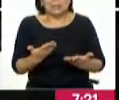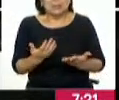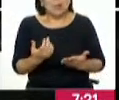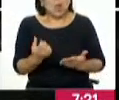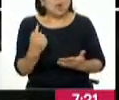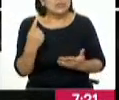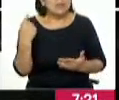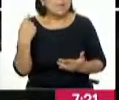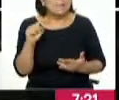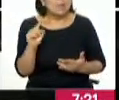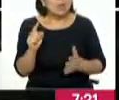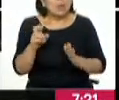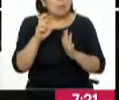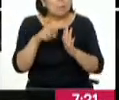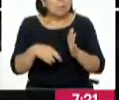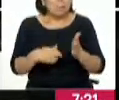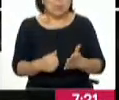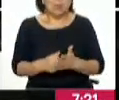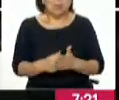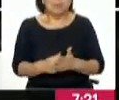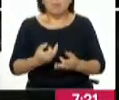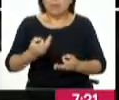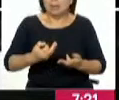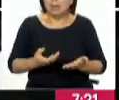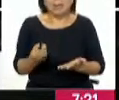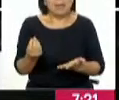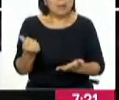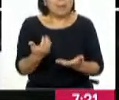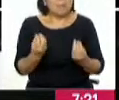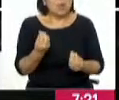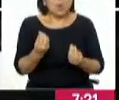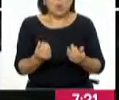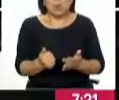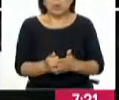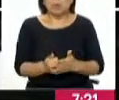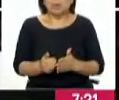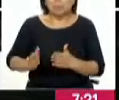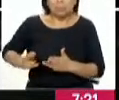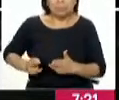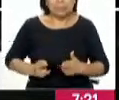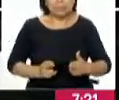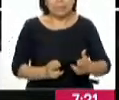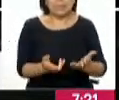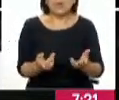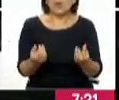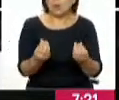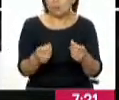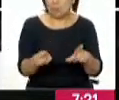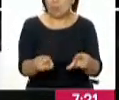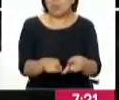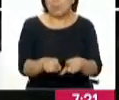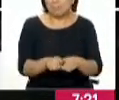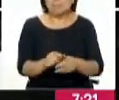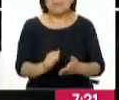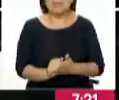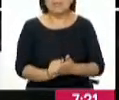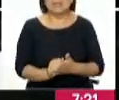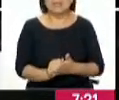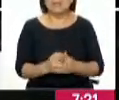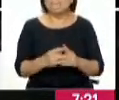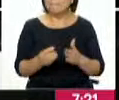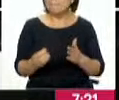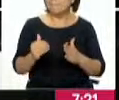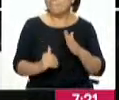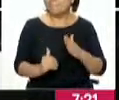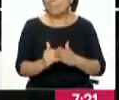11 millones para programas de mitigación inmediata, como es el encauce de ríos y también evitar que